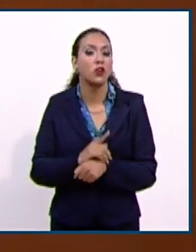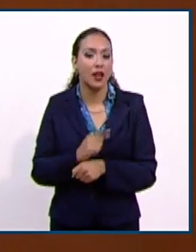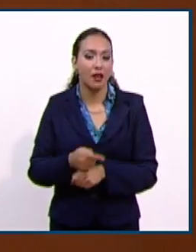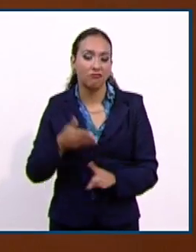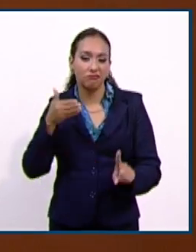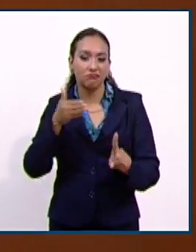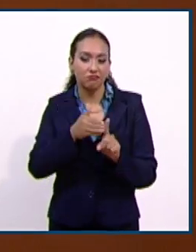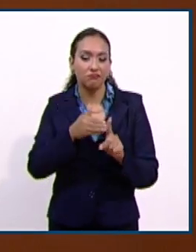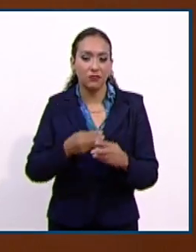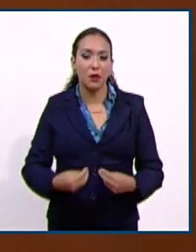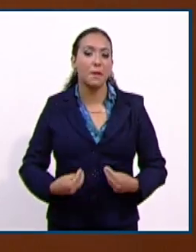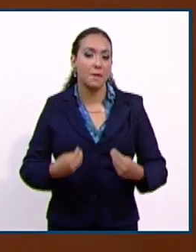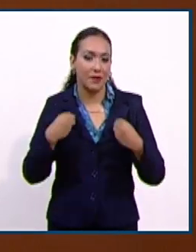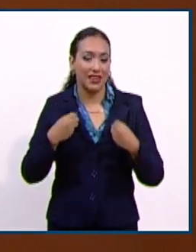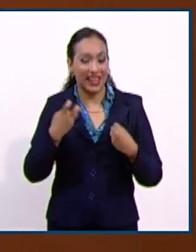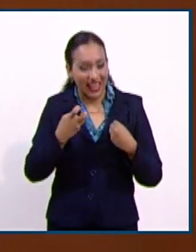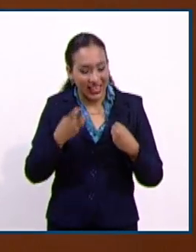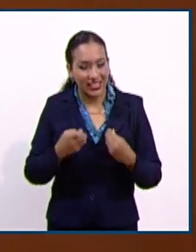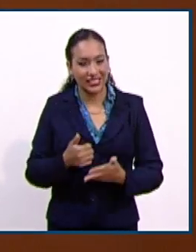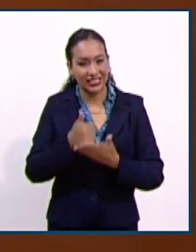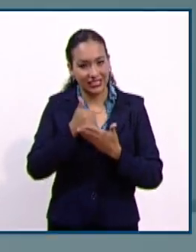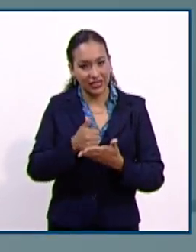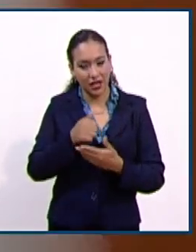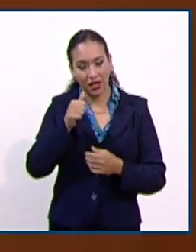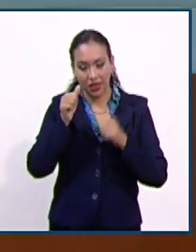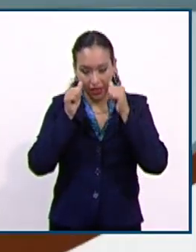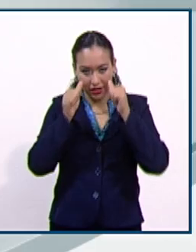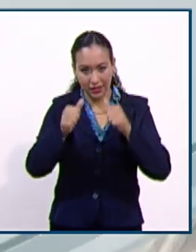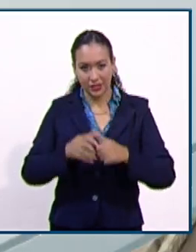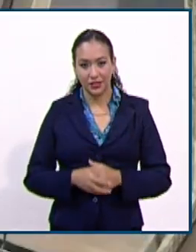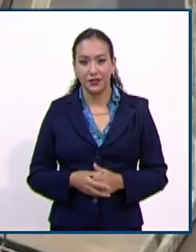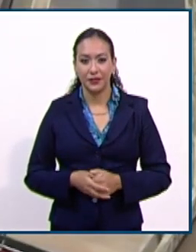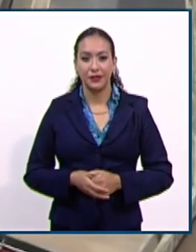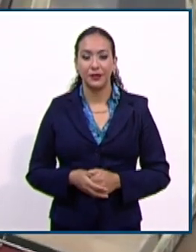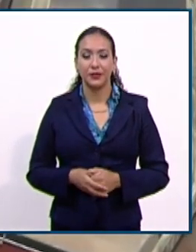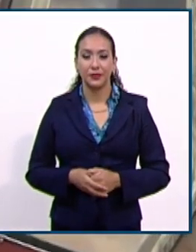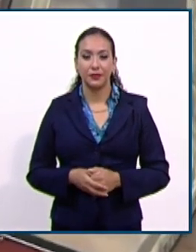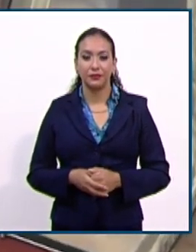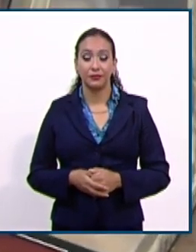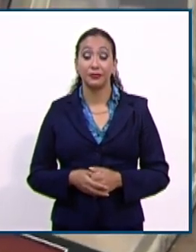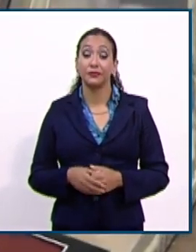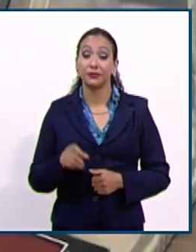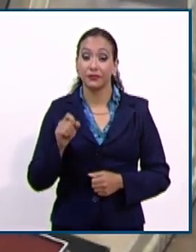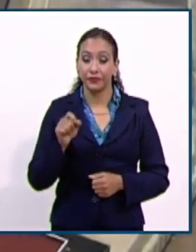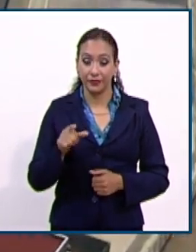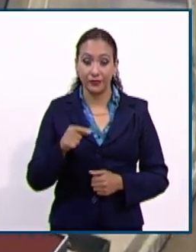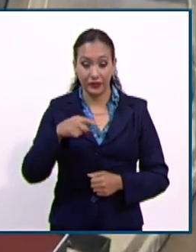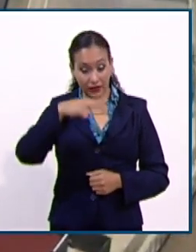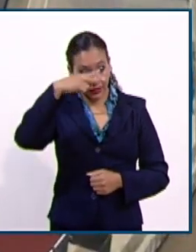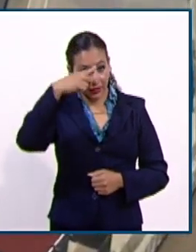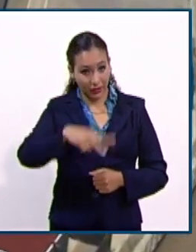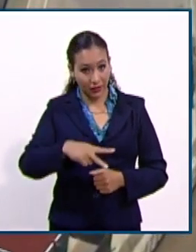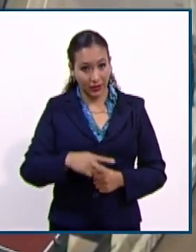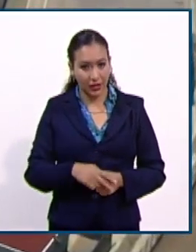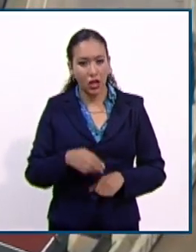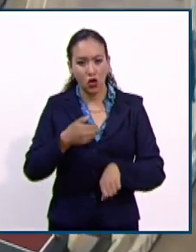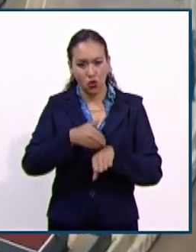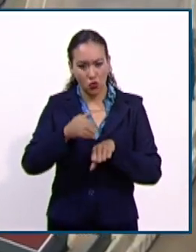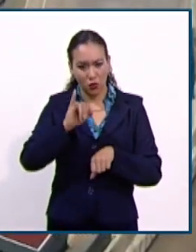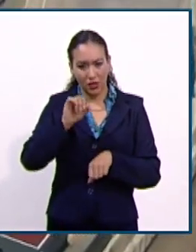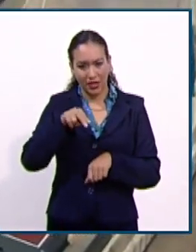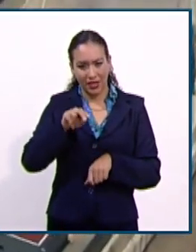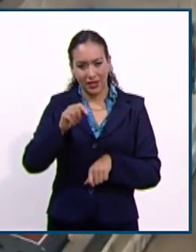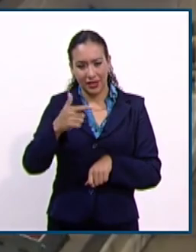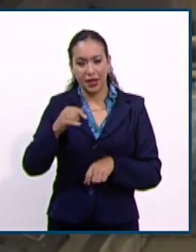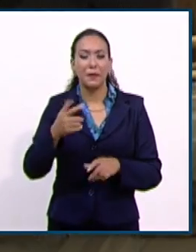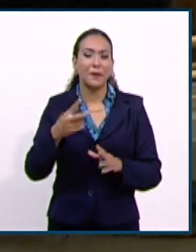es una demanda a la que deberíamos sumarnos. Cabe destacar que en México, según cifras del INEGI,